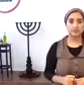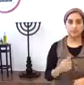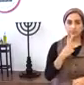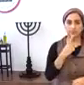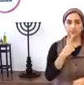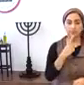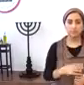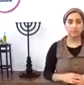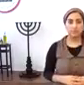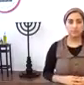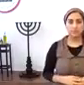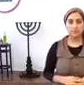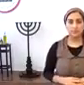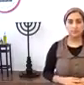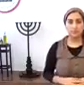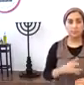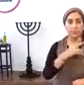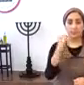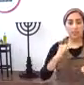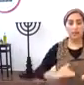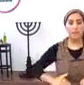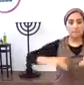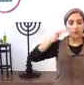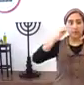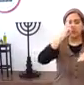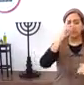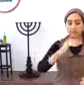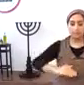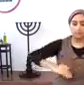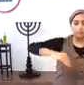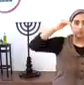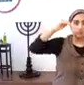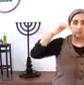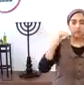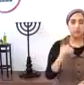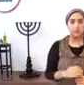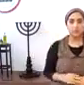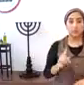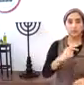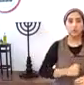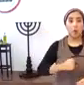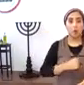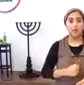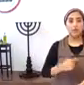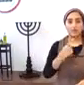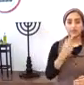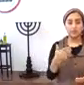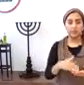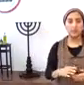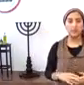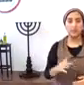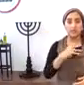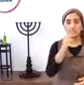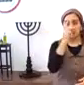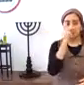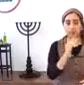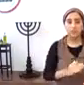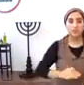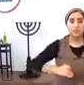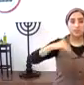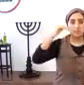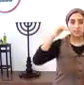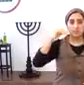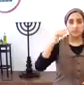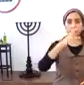Dice así. Y crecieron los niños. Perdón, voy a decirlo yo. Y crecieron los